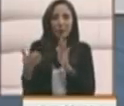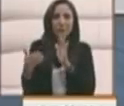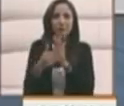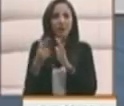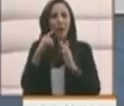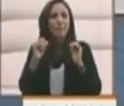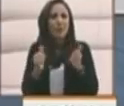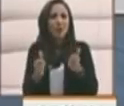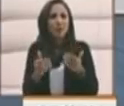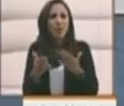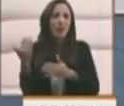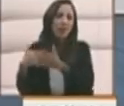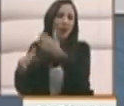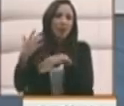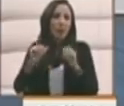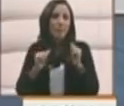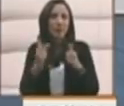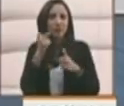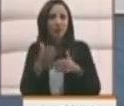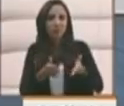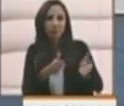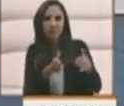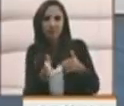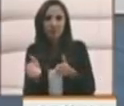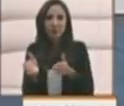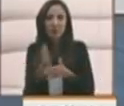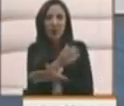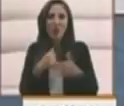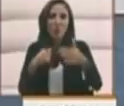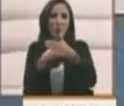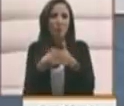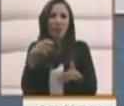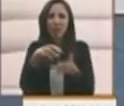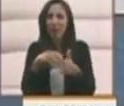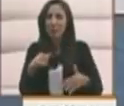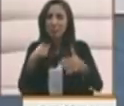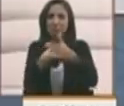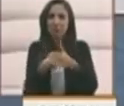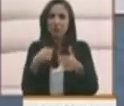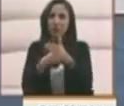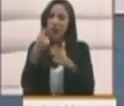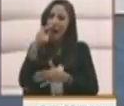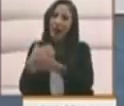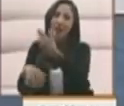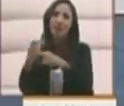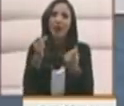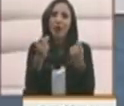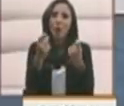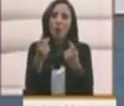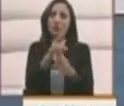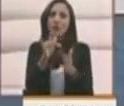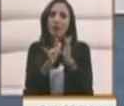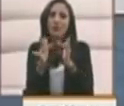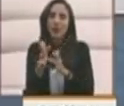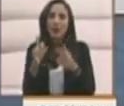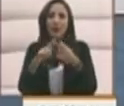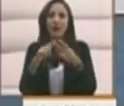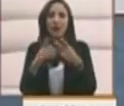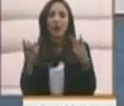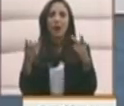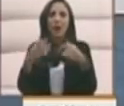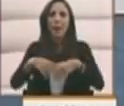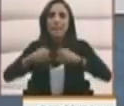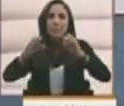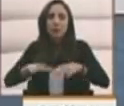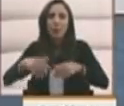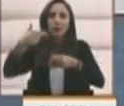comenzó un camino plagado de golpes de Estado, como por ejemplo el del 11 de abril, de paros